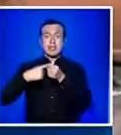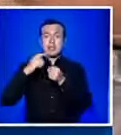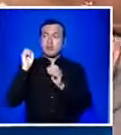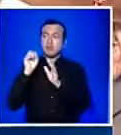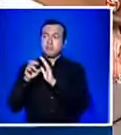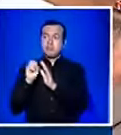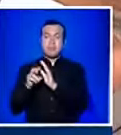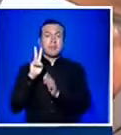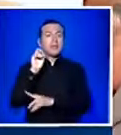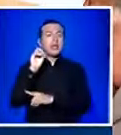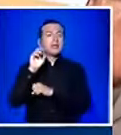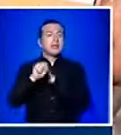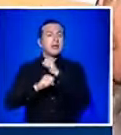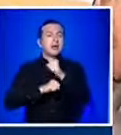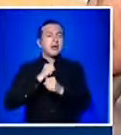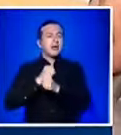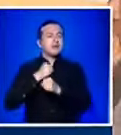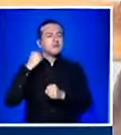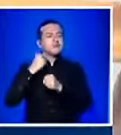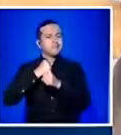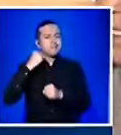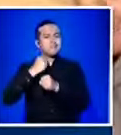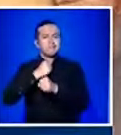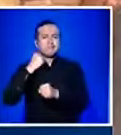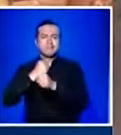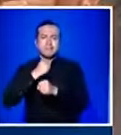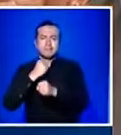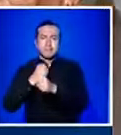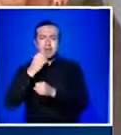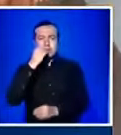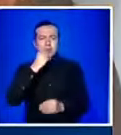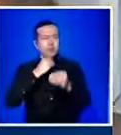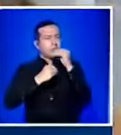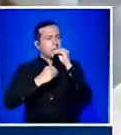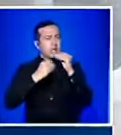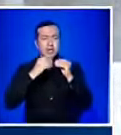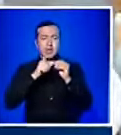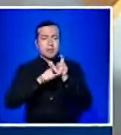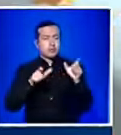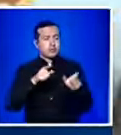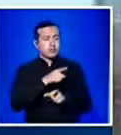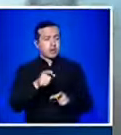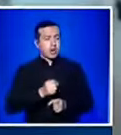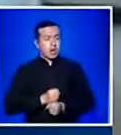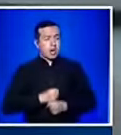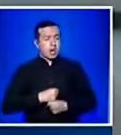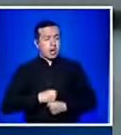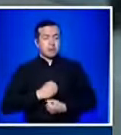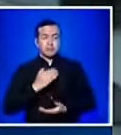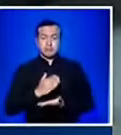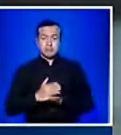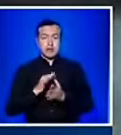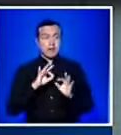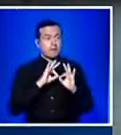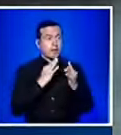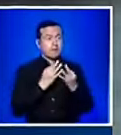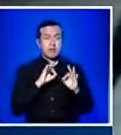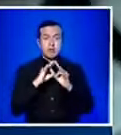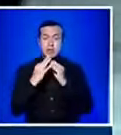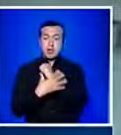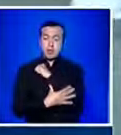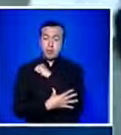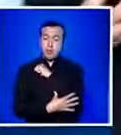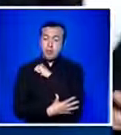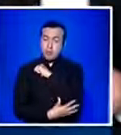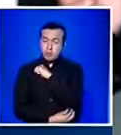años trabajando para erradicar el hambre. Nosotros atendemos no solamente a familias en situación de